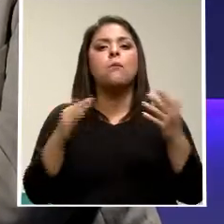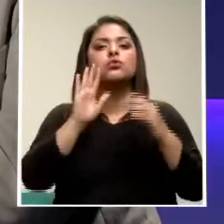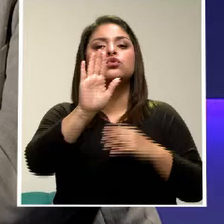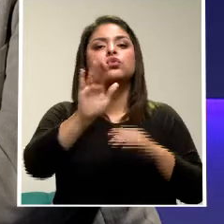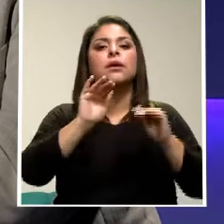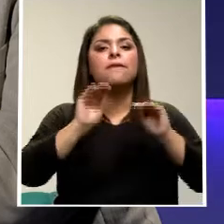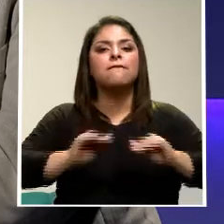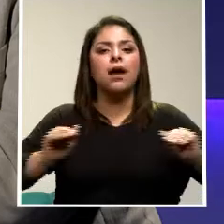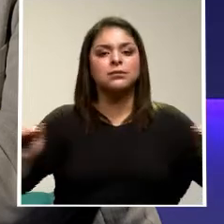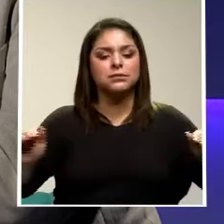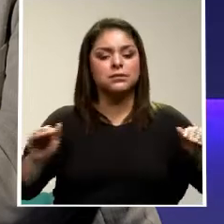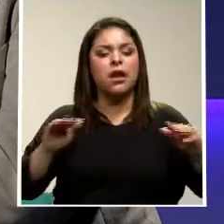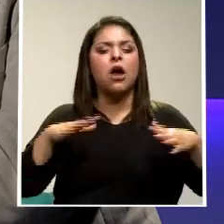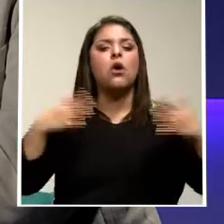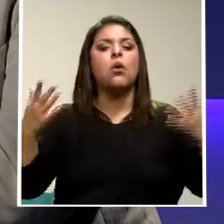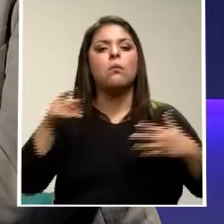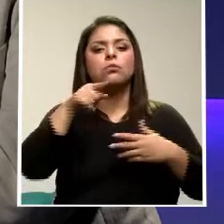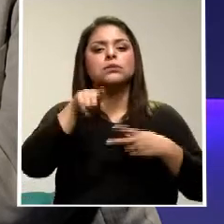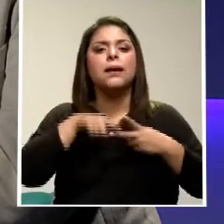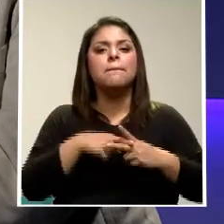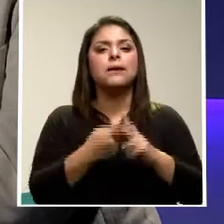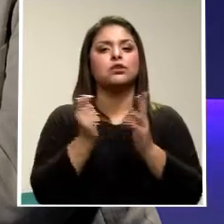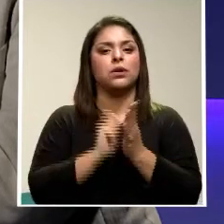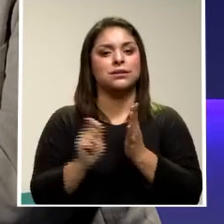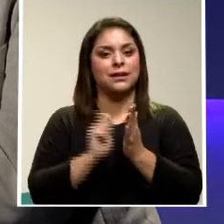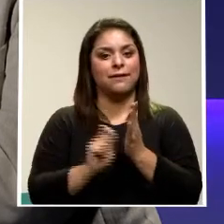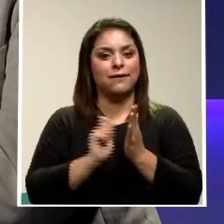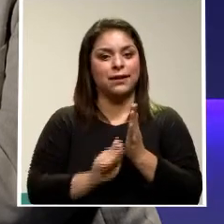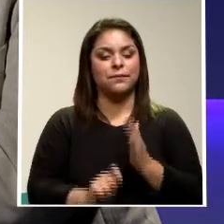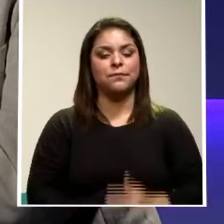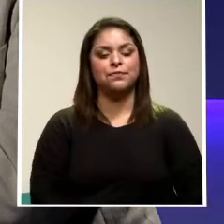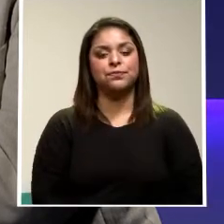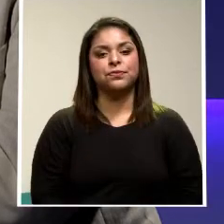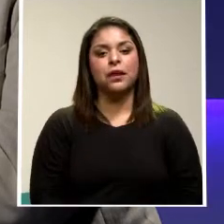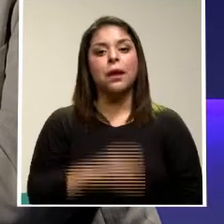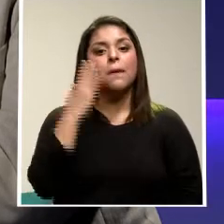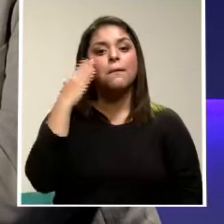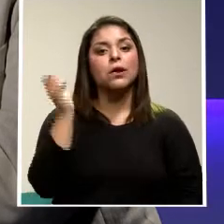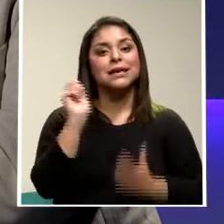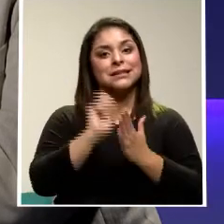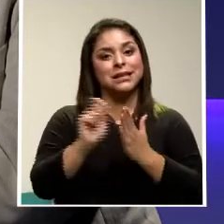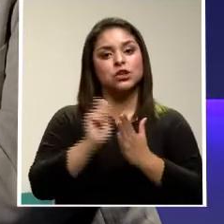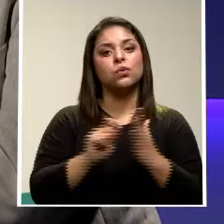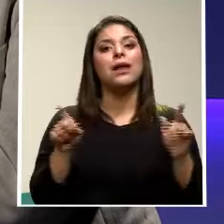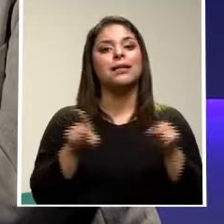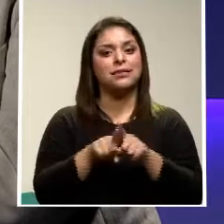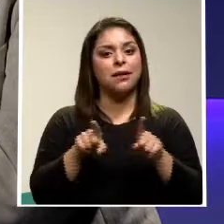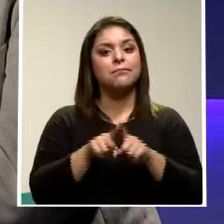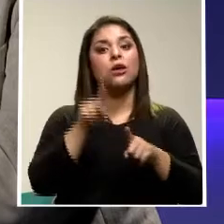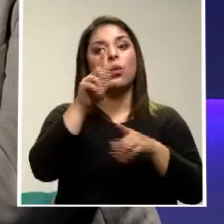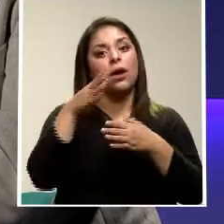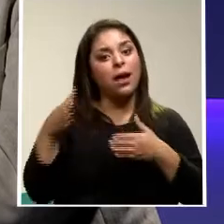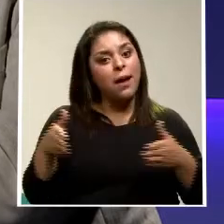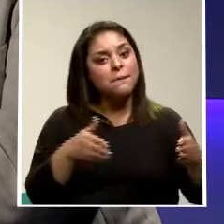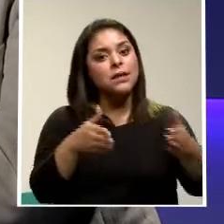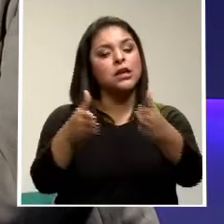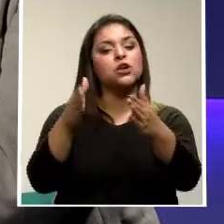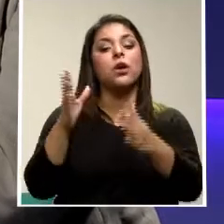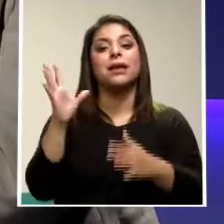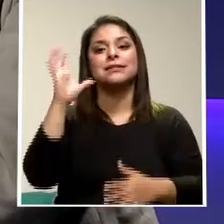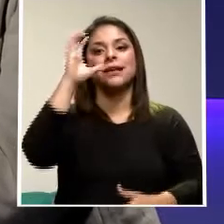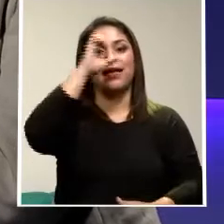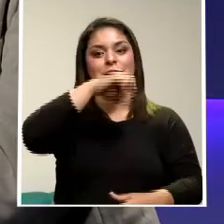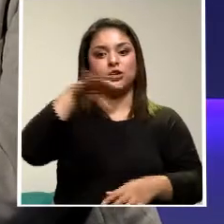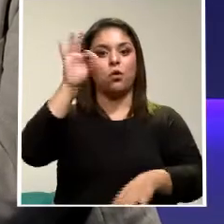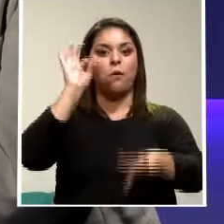fue que empezaste incluso a escribir? Porque la escritura también es un camino que se descubre,